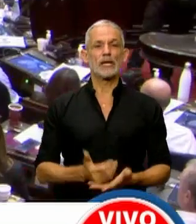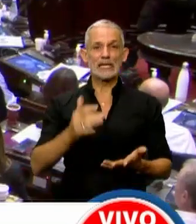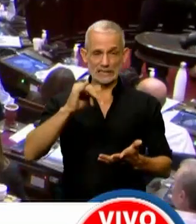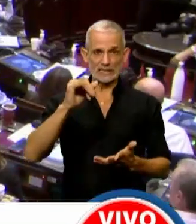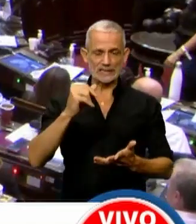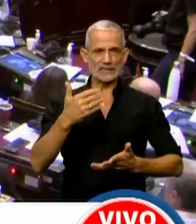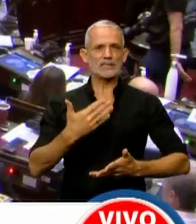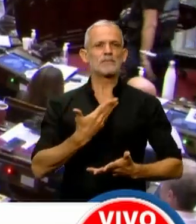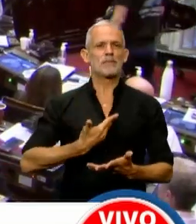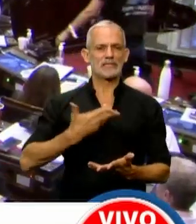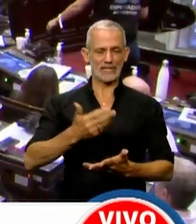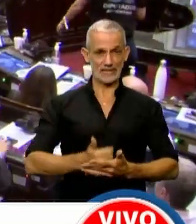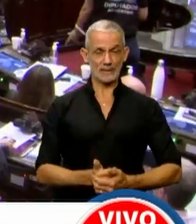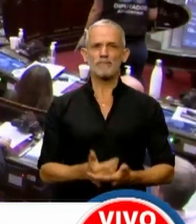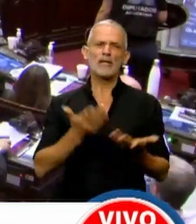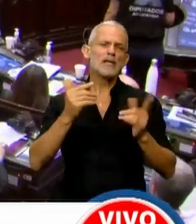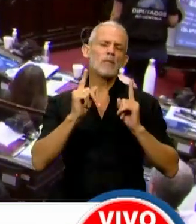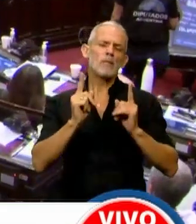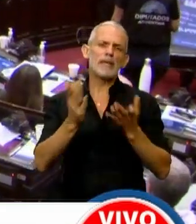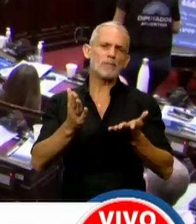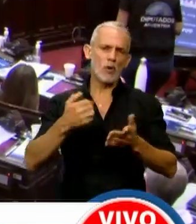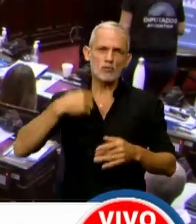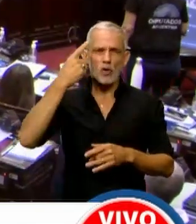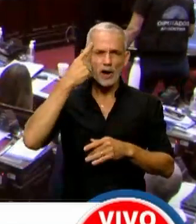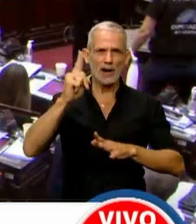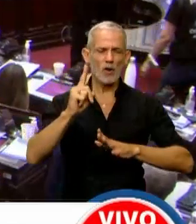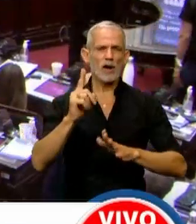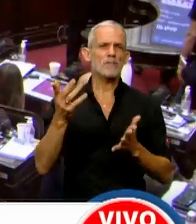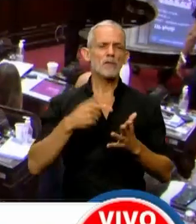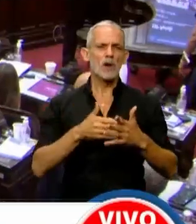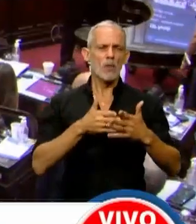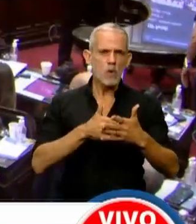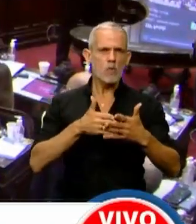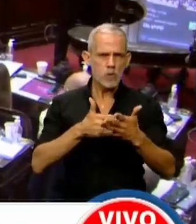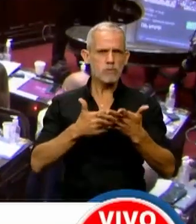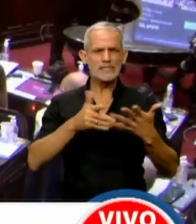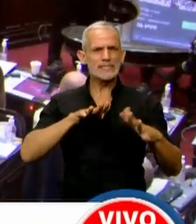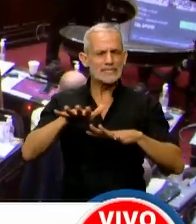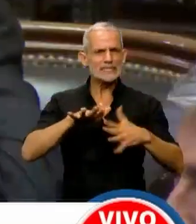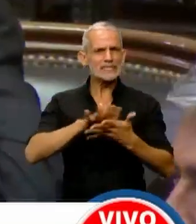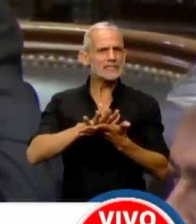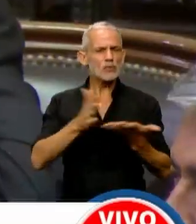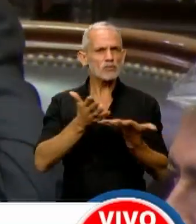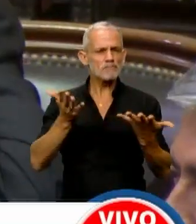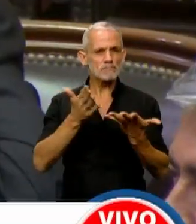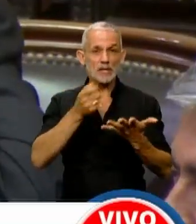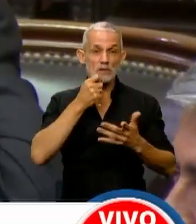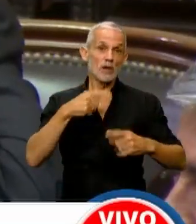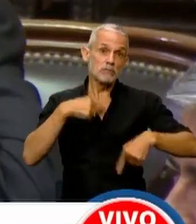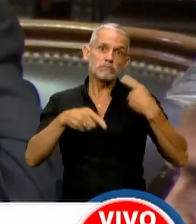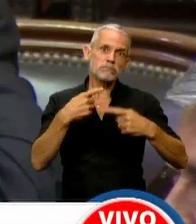Sí, señor presidente. En el mismo sentido, creo que está trabada una situación que, si